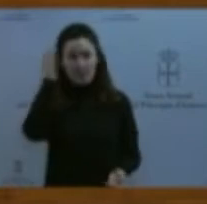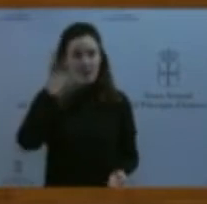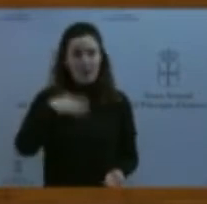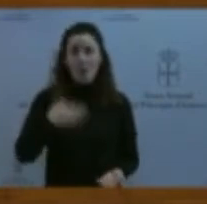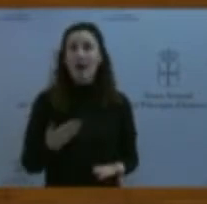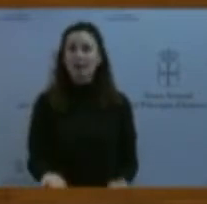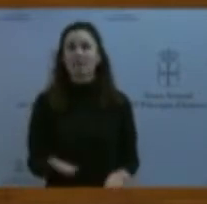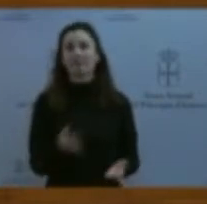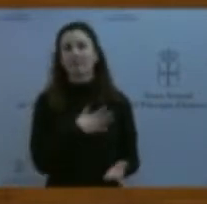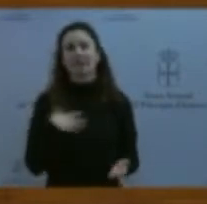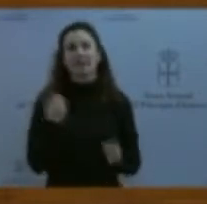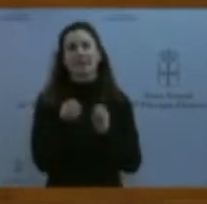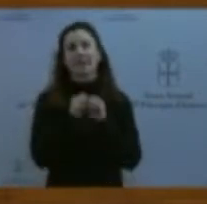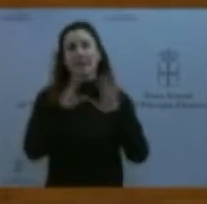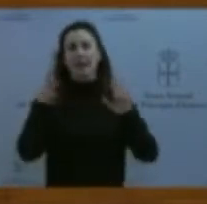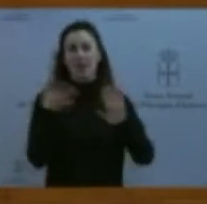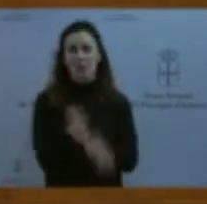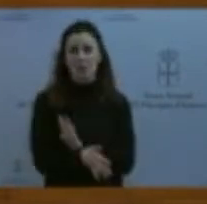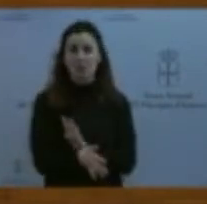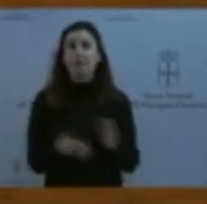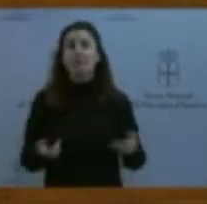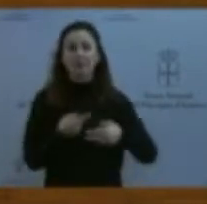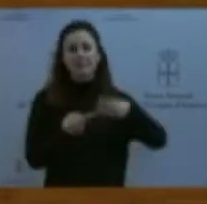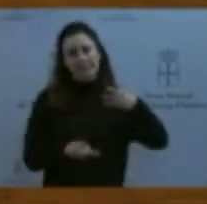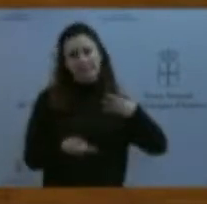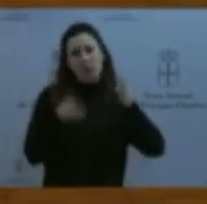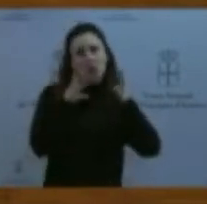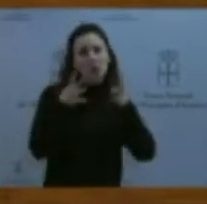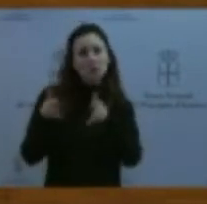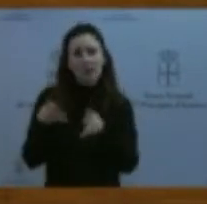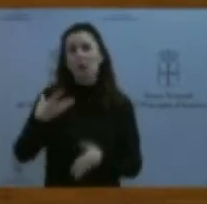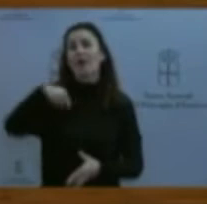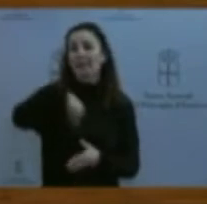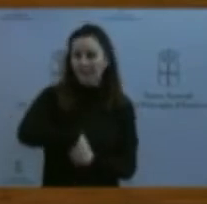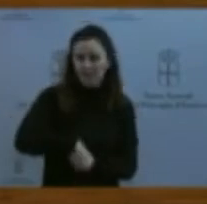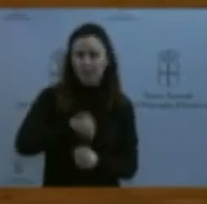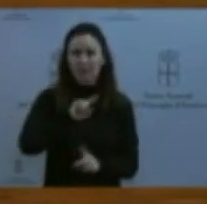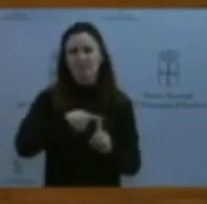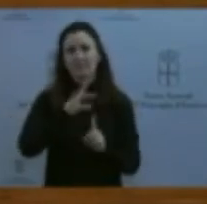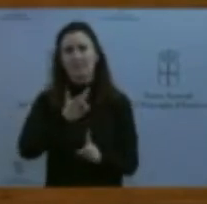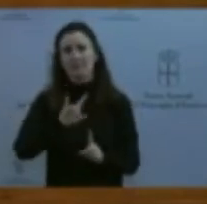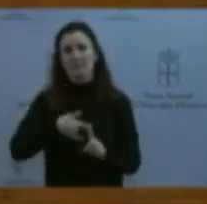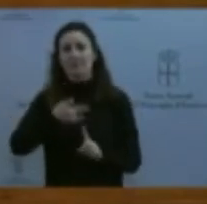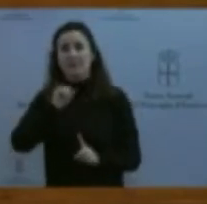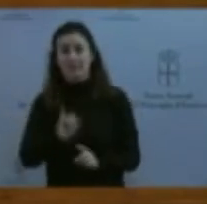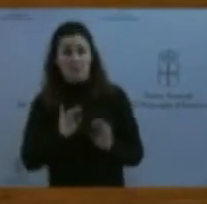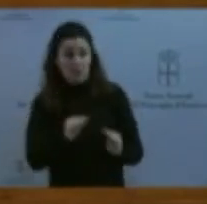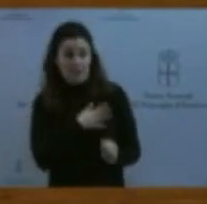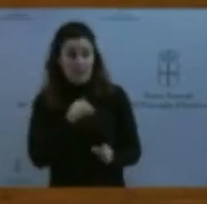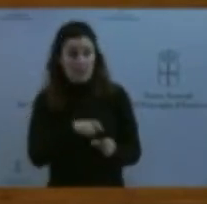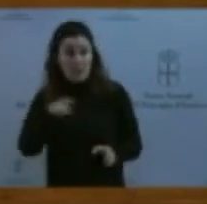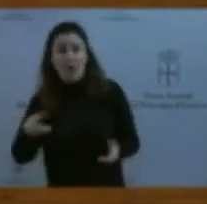los 3 consejos dentro de la I+D+I que tienen aquí? ¿A quién quieren dejar fuera en cada uno de ellos? Resuelvan sus conflictos entre